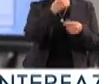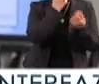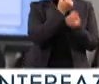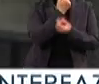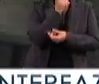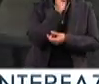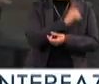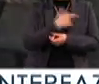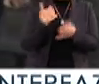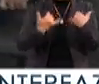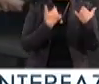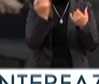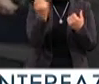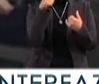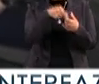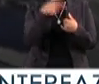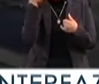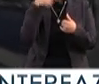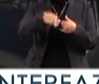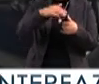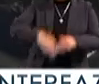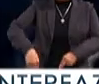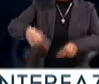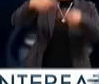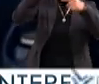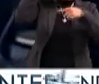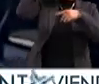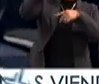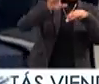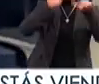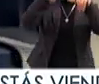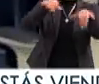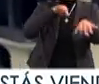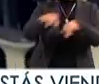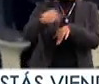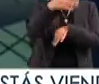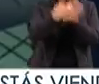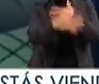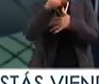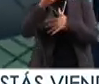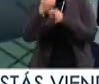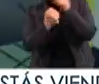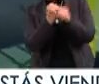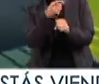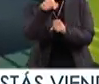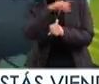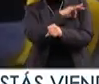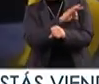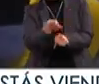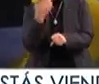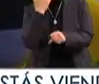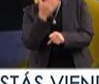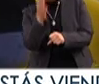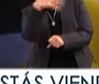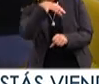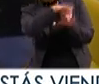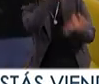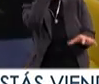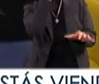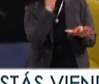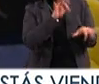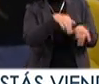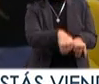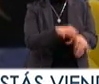chicas requieren para que en el futuro, cuando vayan a trabajar, dentro de 15 o 20 años, sean capaces de conseguir un buen nivel de